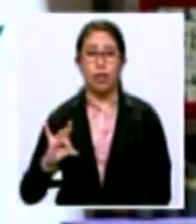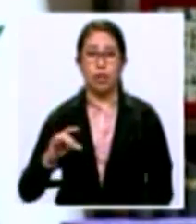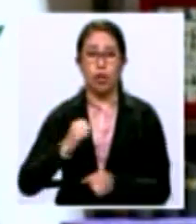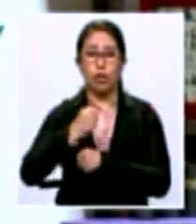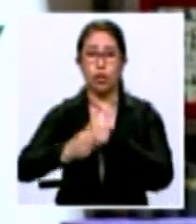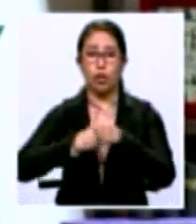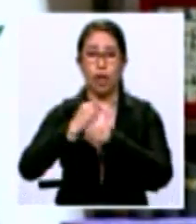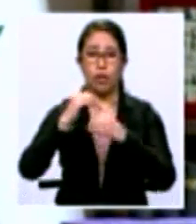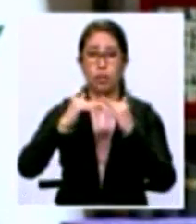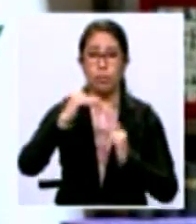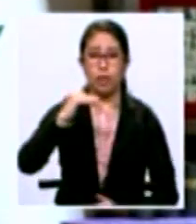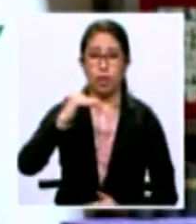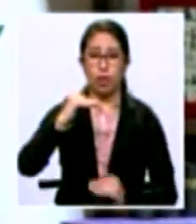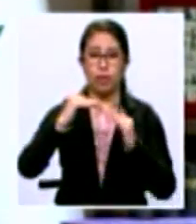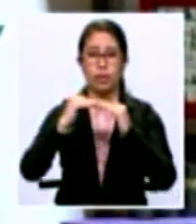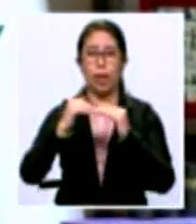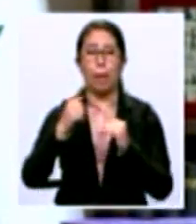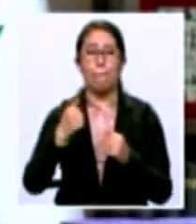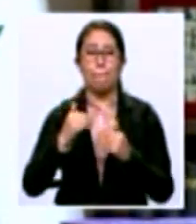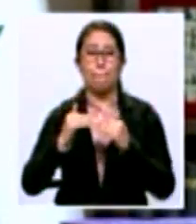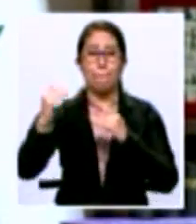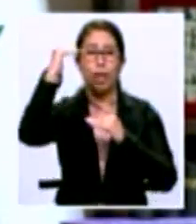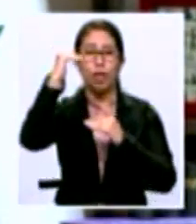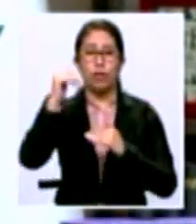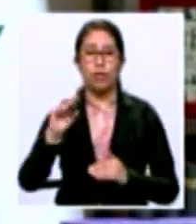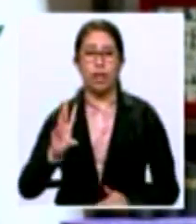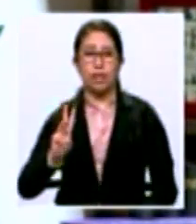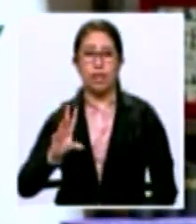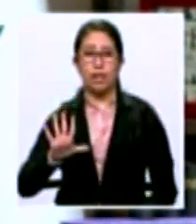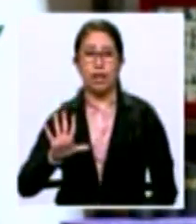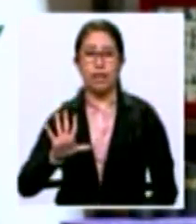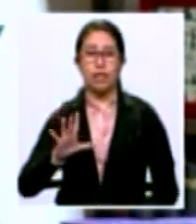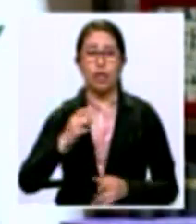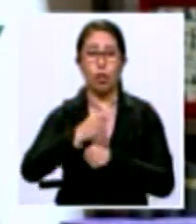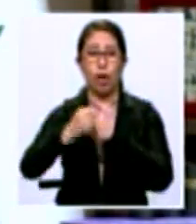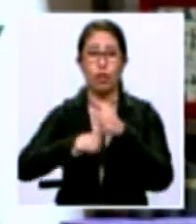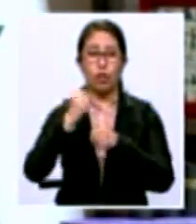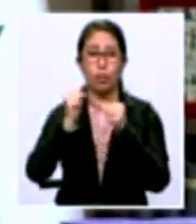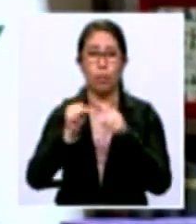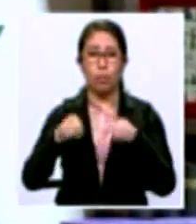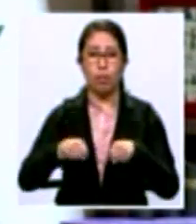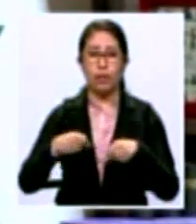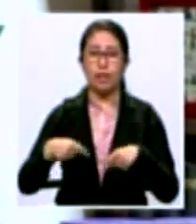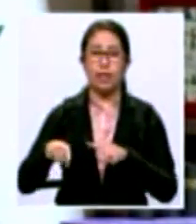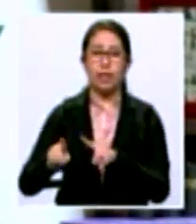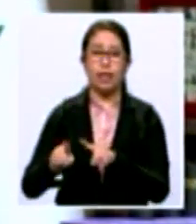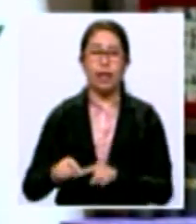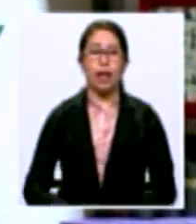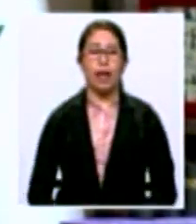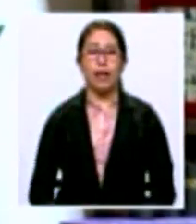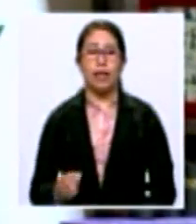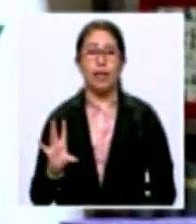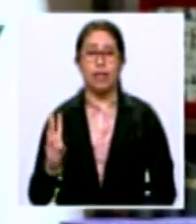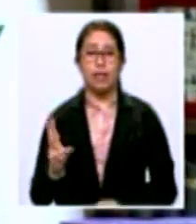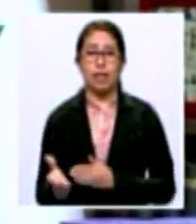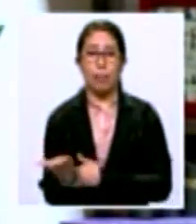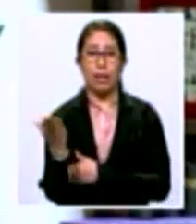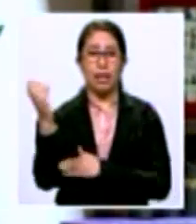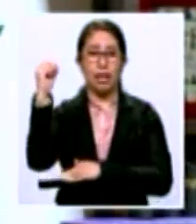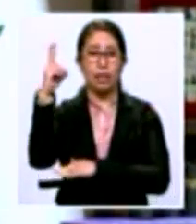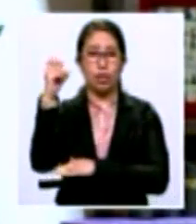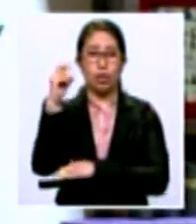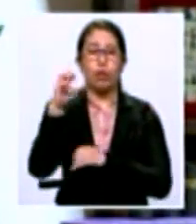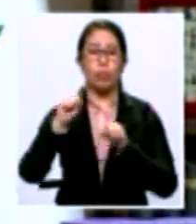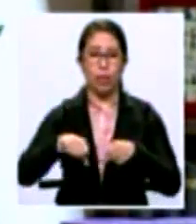de 65 años pueden salir de 6 de la mañana a 12 del mediodía. Los niños